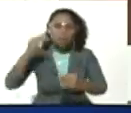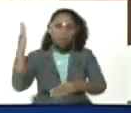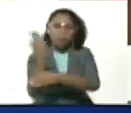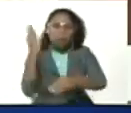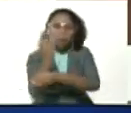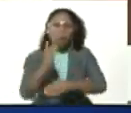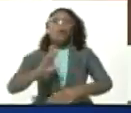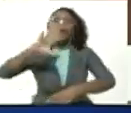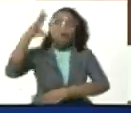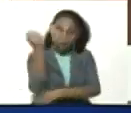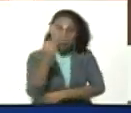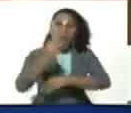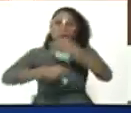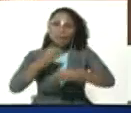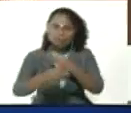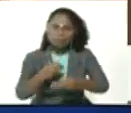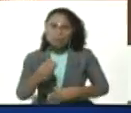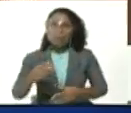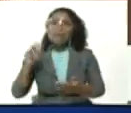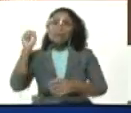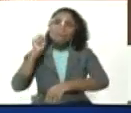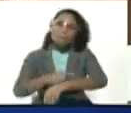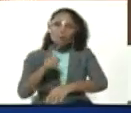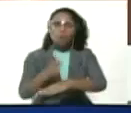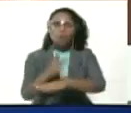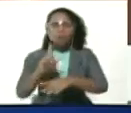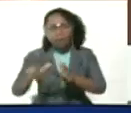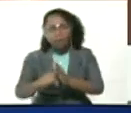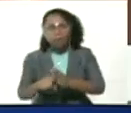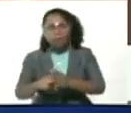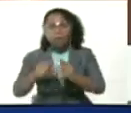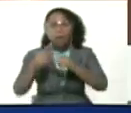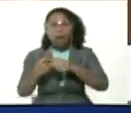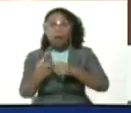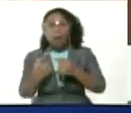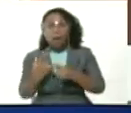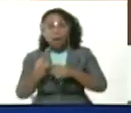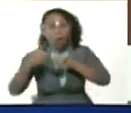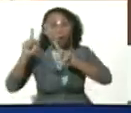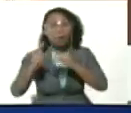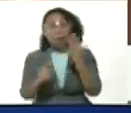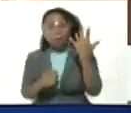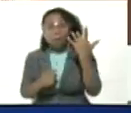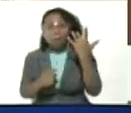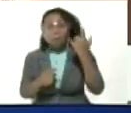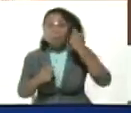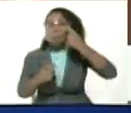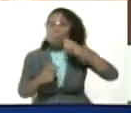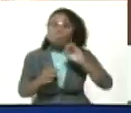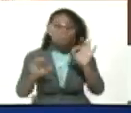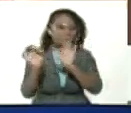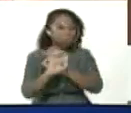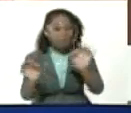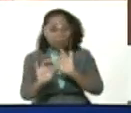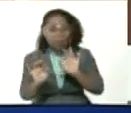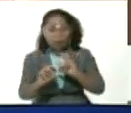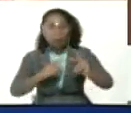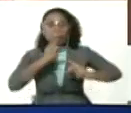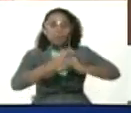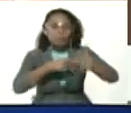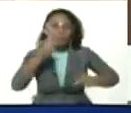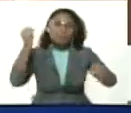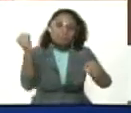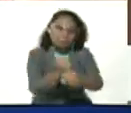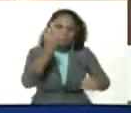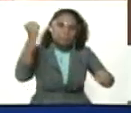que lo lograremos más temprano que tarde. Y con la otra mano, sin lloriqueo, a producir,